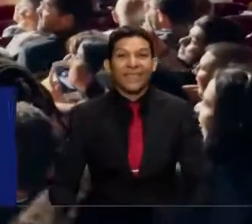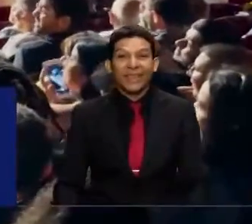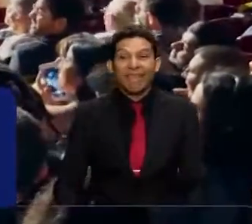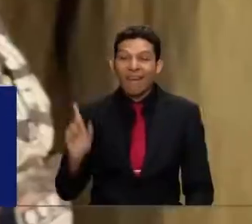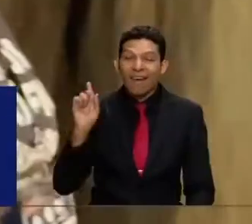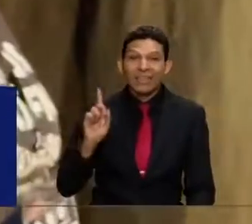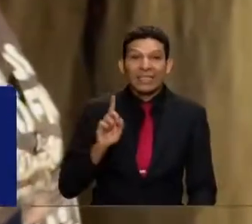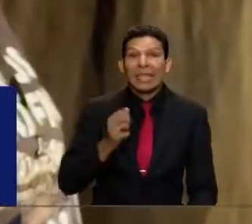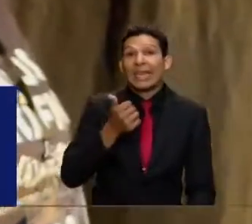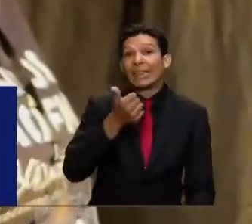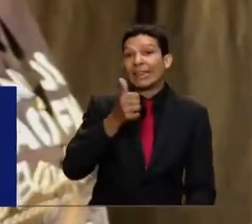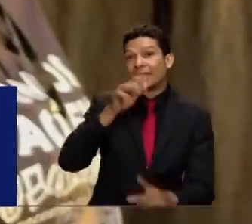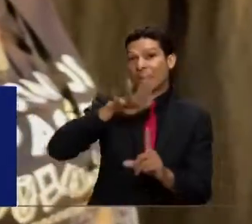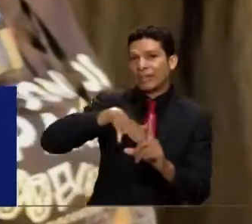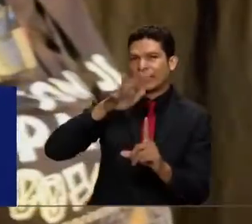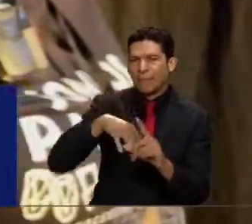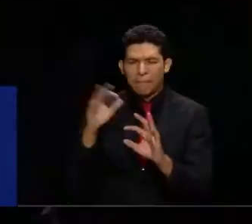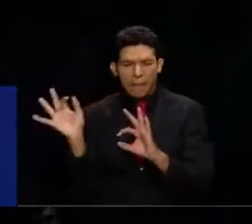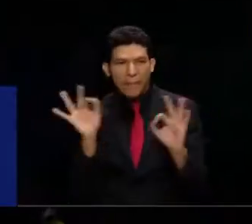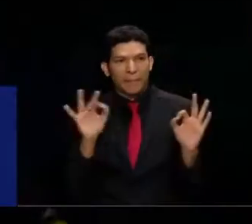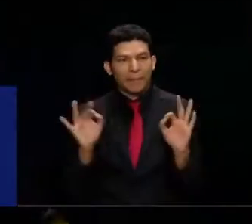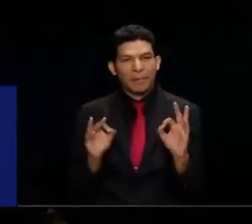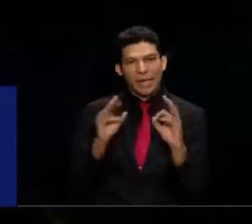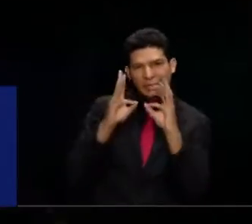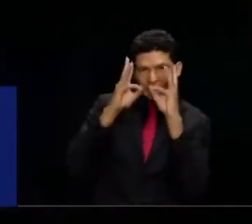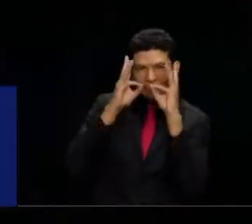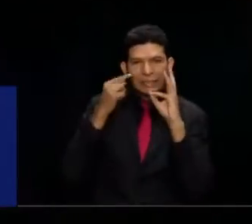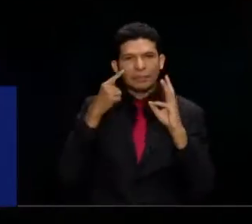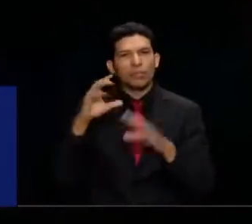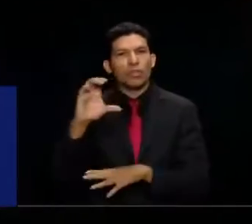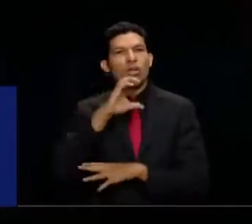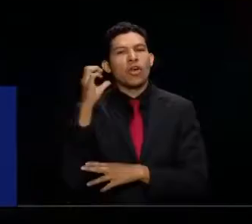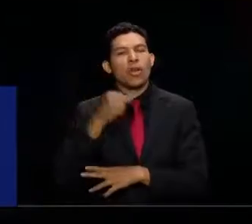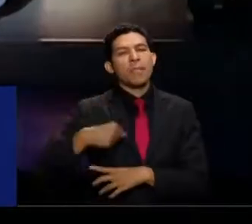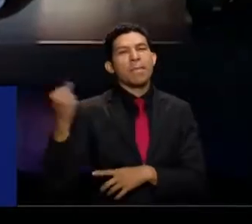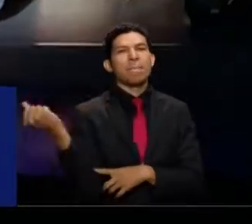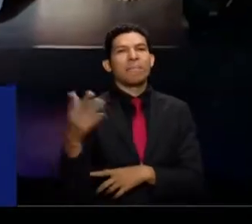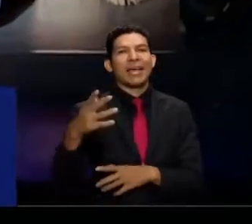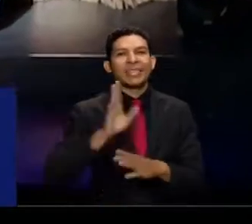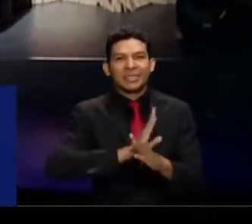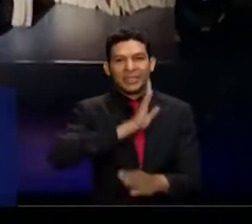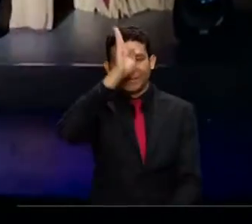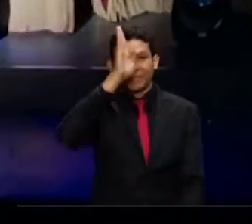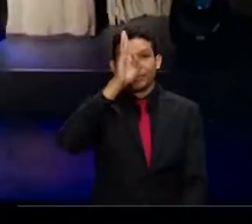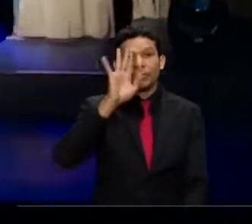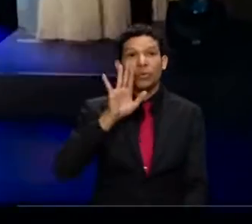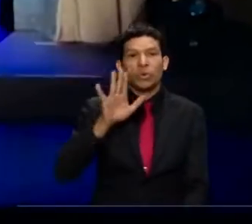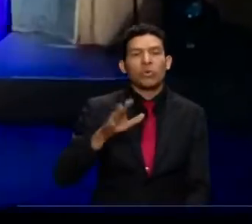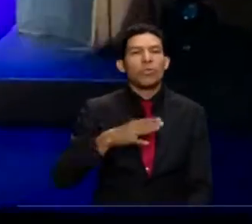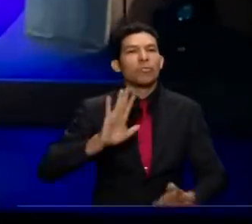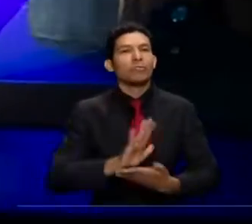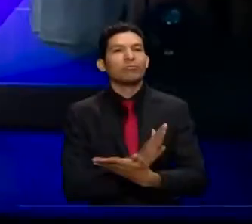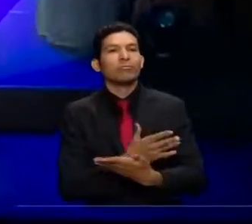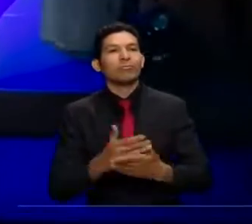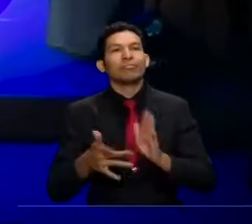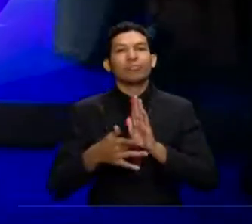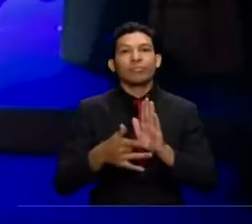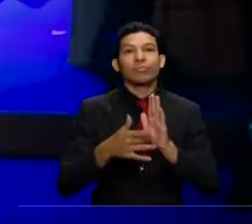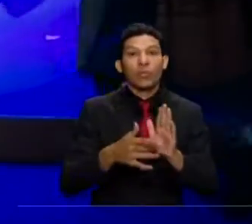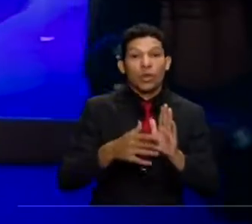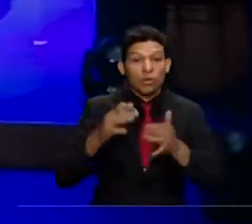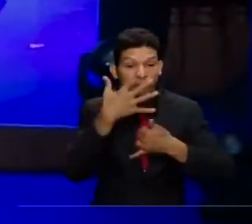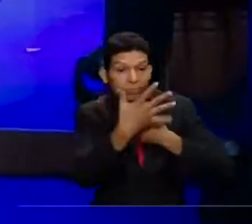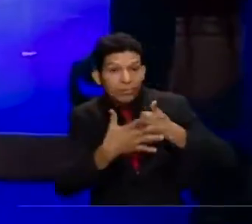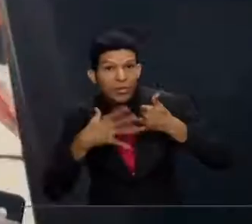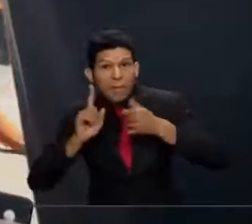Durante 10 meses, Juan David preparó su personaje para Colombia, Magia y Tradición, comedia musical que nos lleva por las regiones de un país